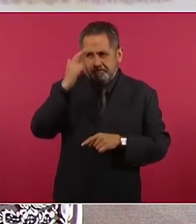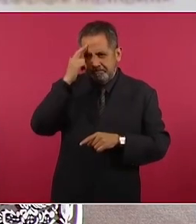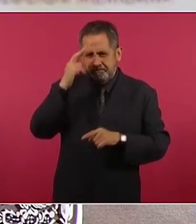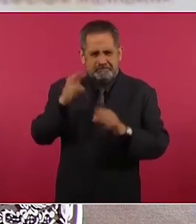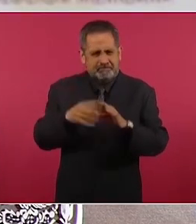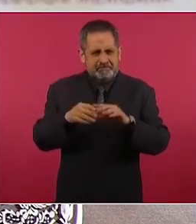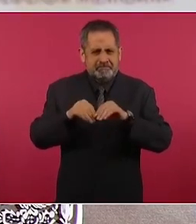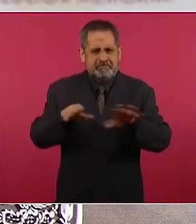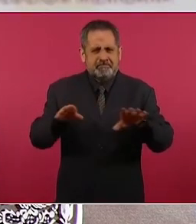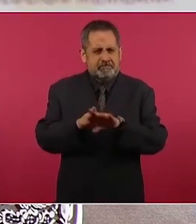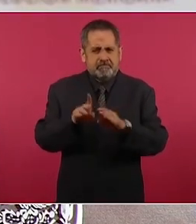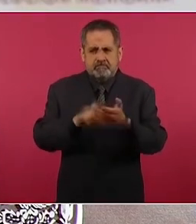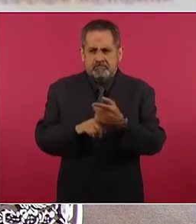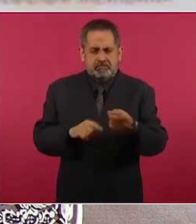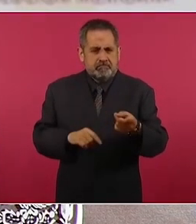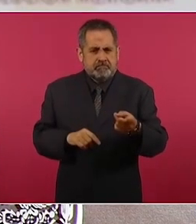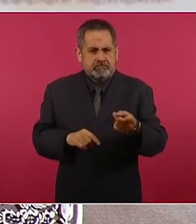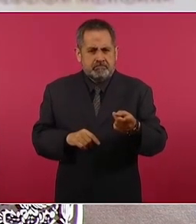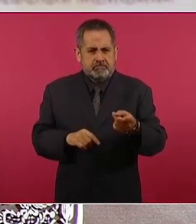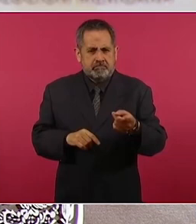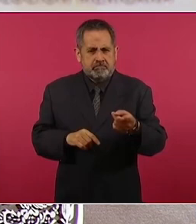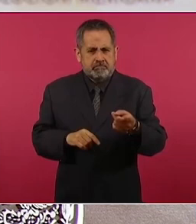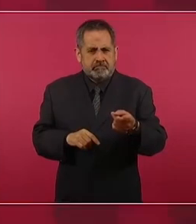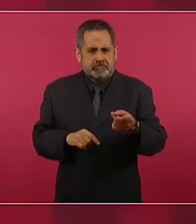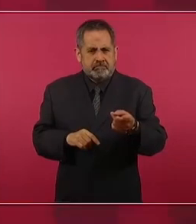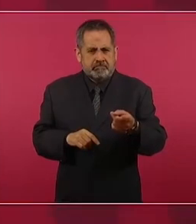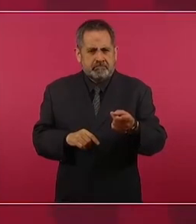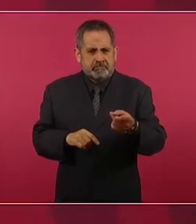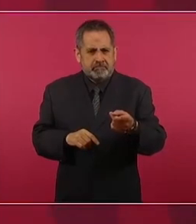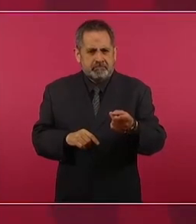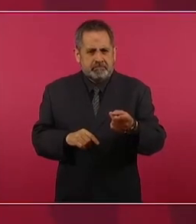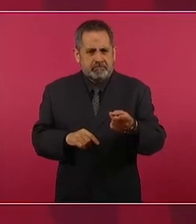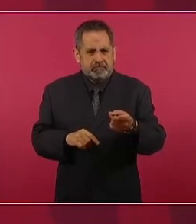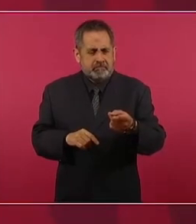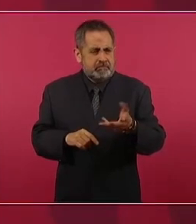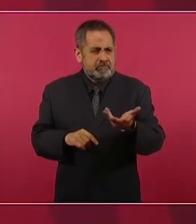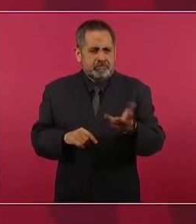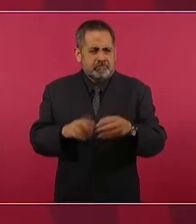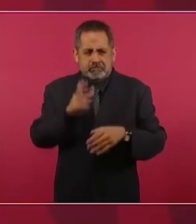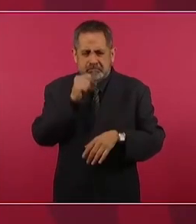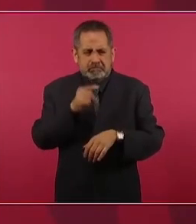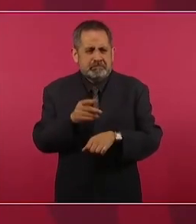al gobierno de Israel. No pueden estar protegiendo